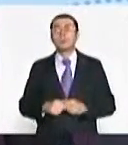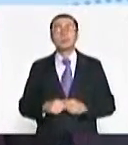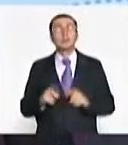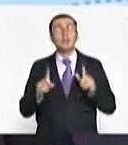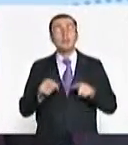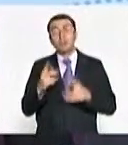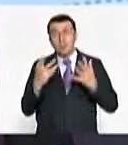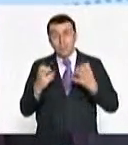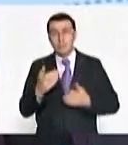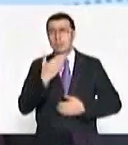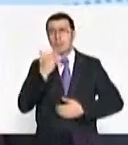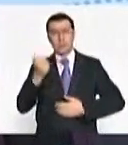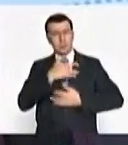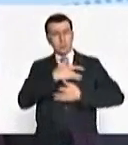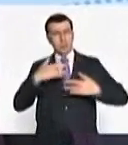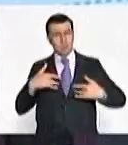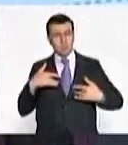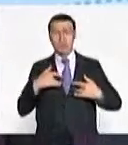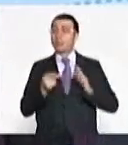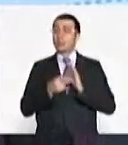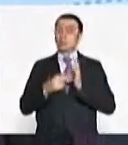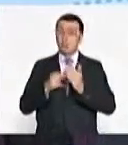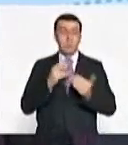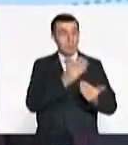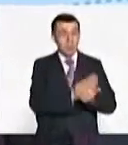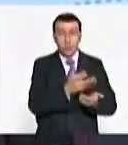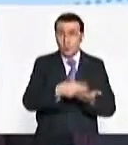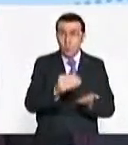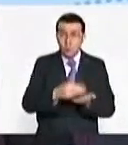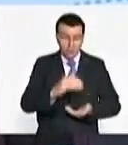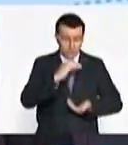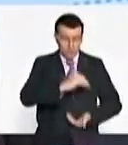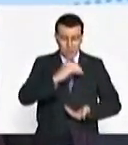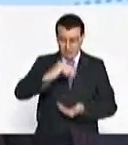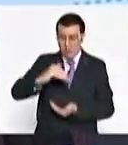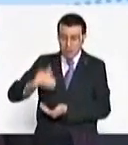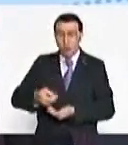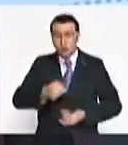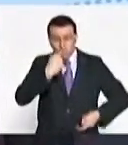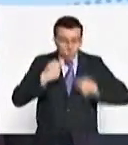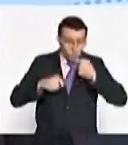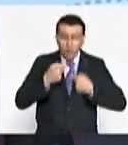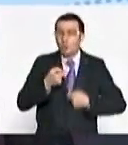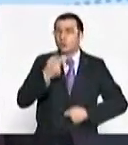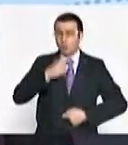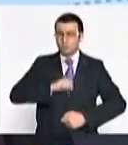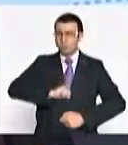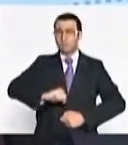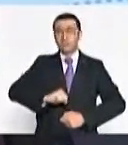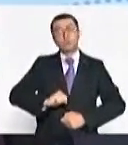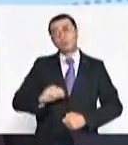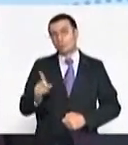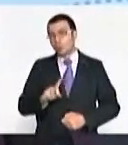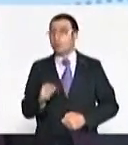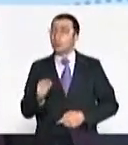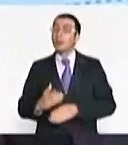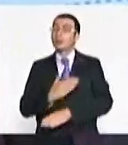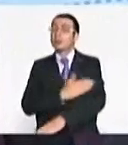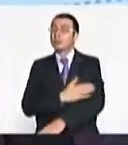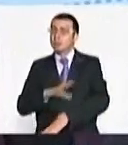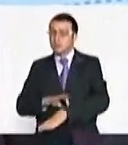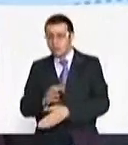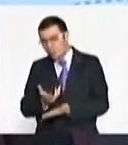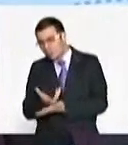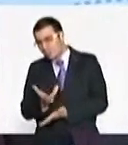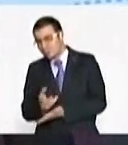la principal recomendación no es que salga corriendo a comprar estos tarros de estos suplementos, sino que se asesore bien para que alguien le diga a un